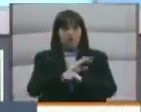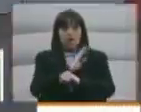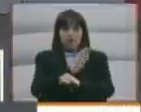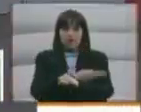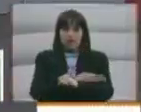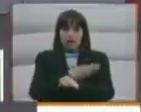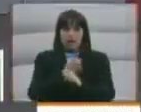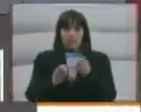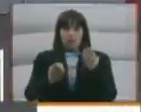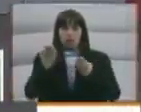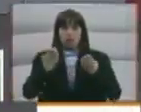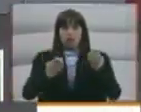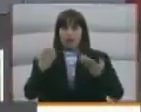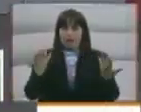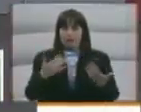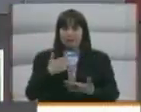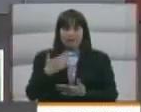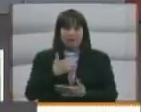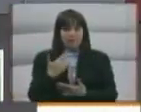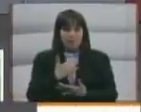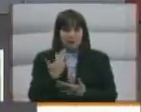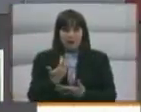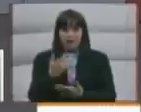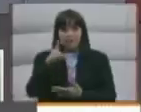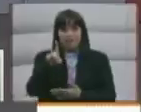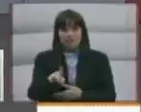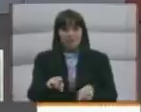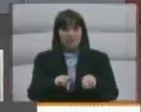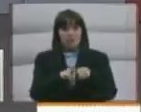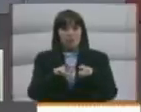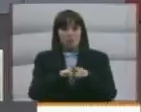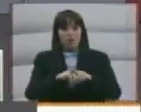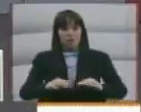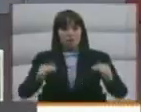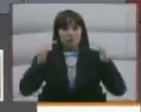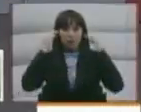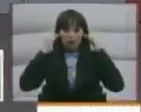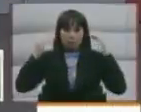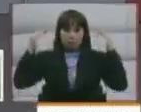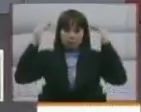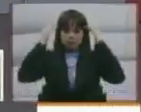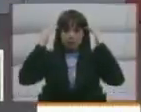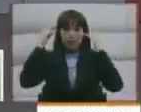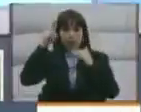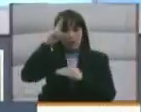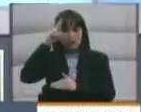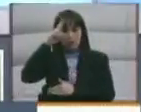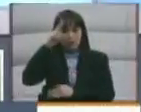una carga sentimental, pero también con una carga racional muy importante.